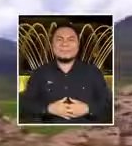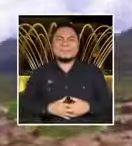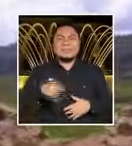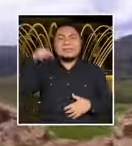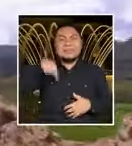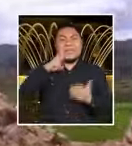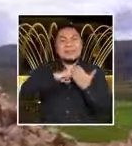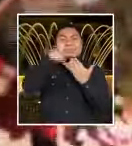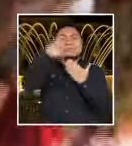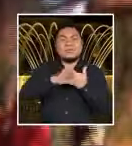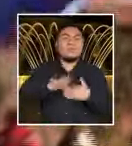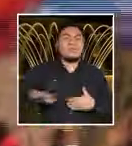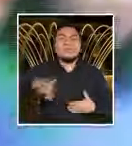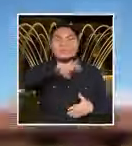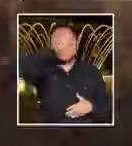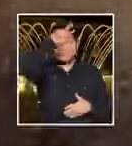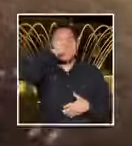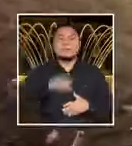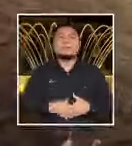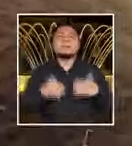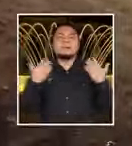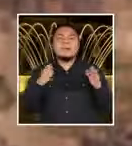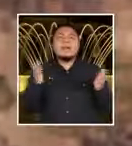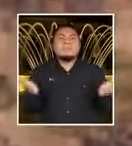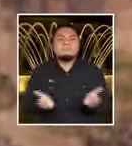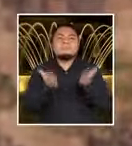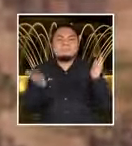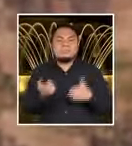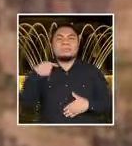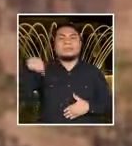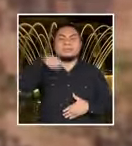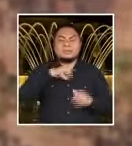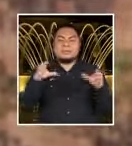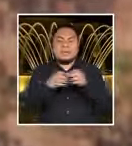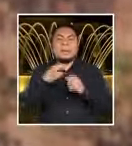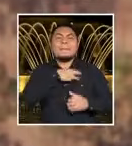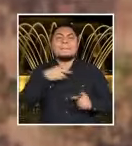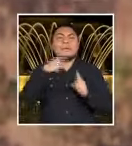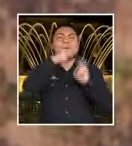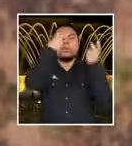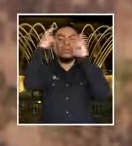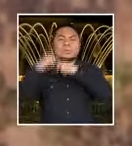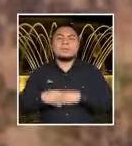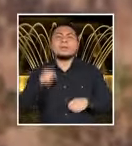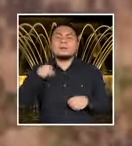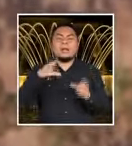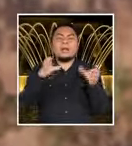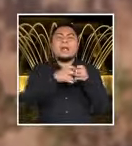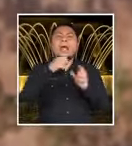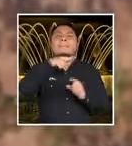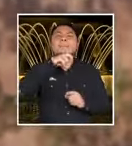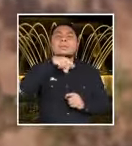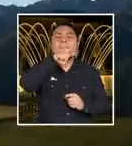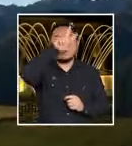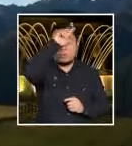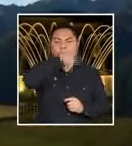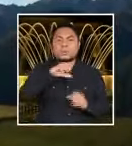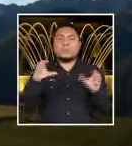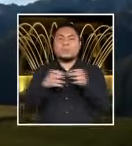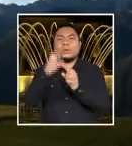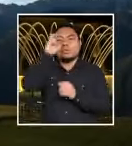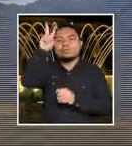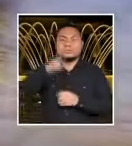Este proyecto a nivel nacional que promueve el MINCETUR, que promueve PROMPERÚ, que promueve la región del